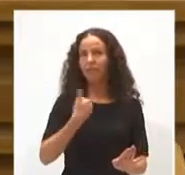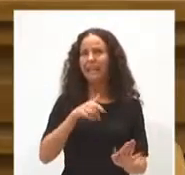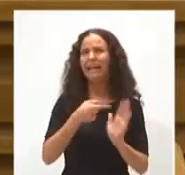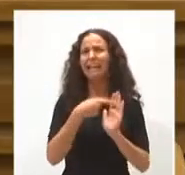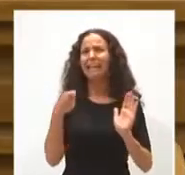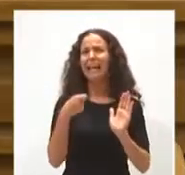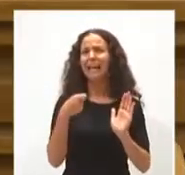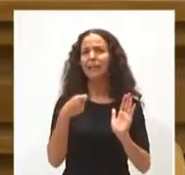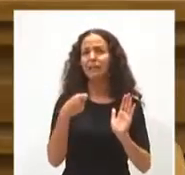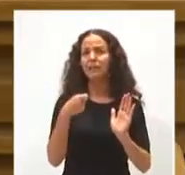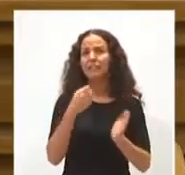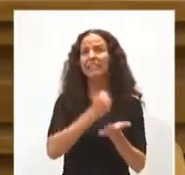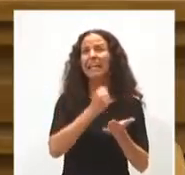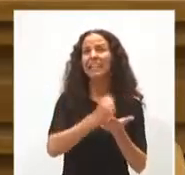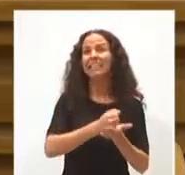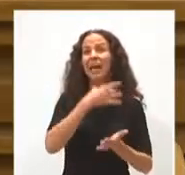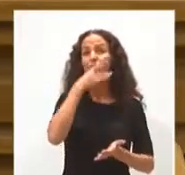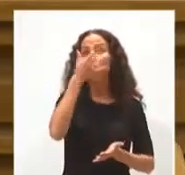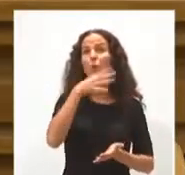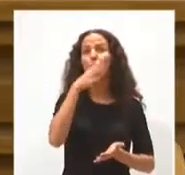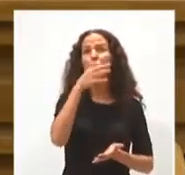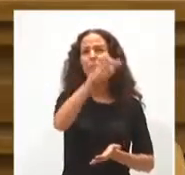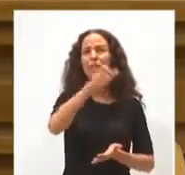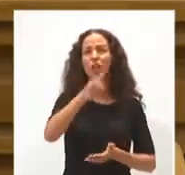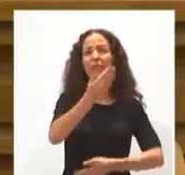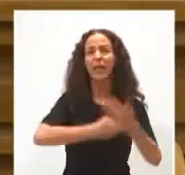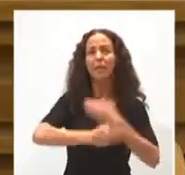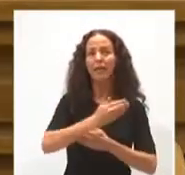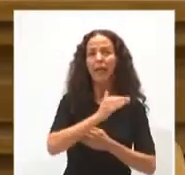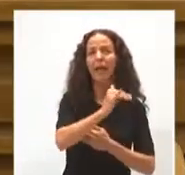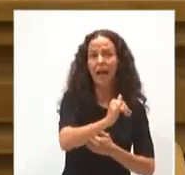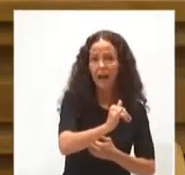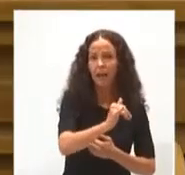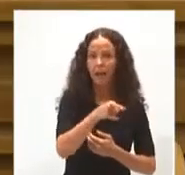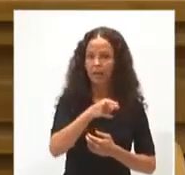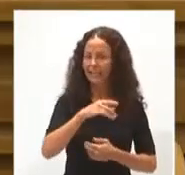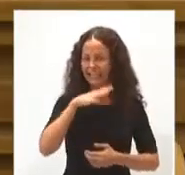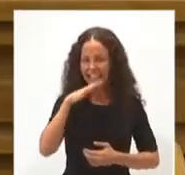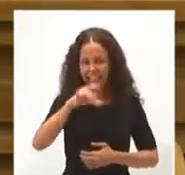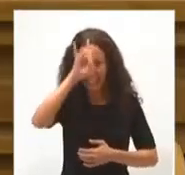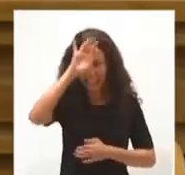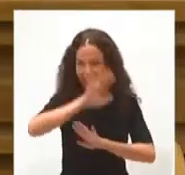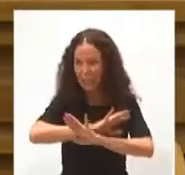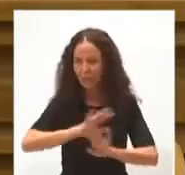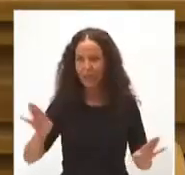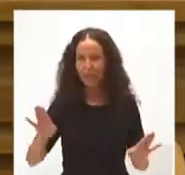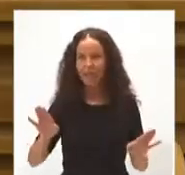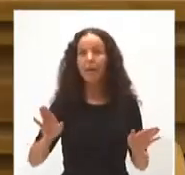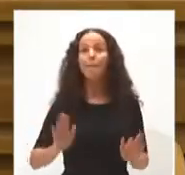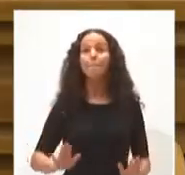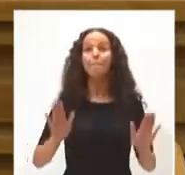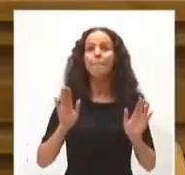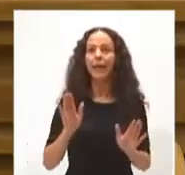aquellas de la vergüenza por ser discapacitados por tener discapacidad que eran realmente increíbles pero más allá de ese